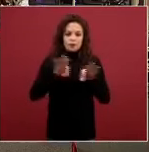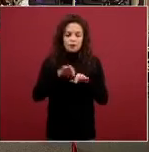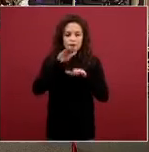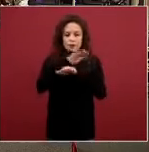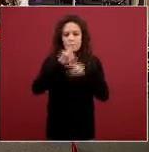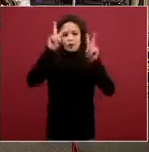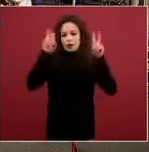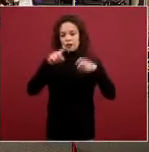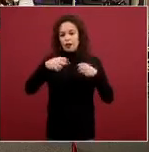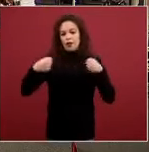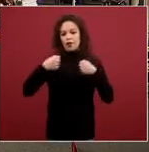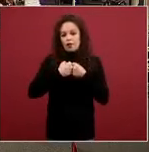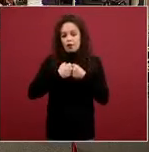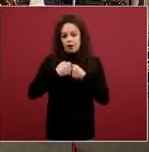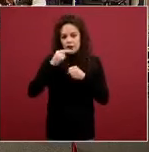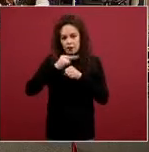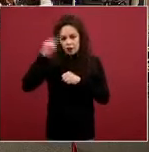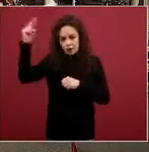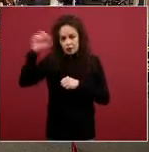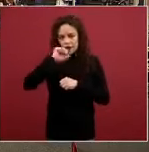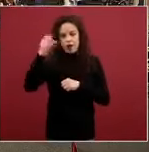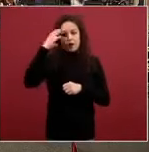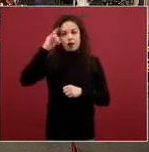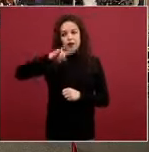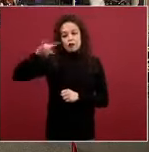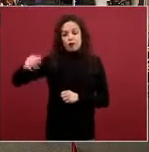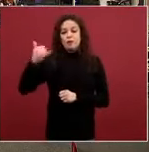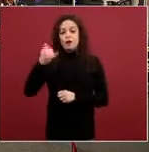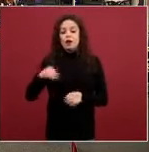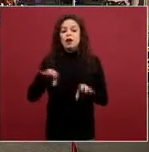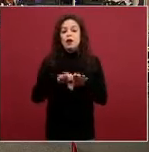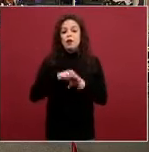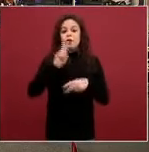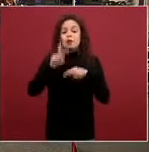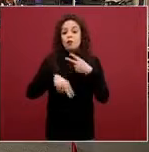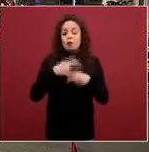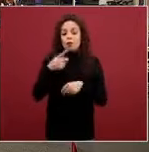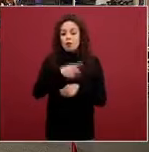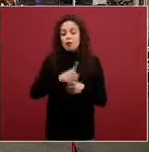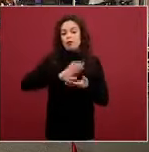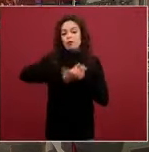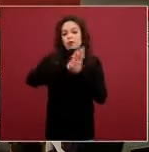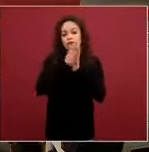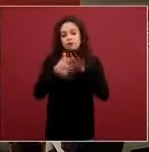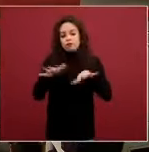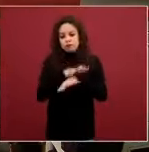o cómo va ahí también la reconversión hospitalaria, cuál es la meta. Con mucho gusto.